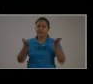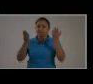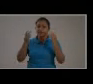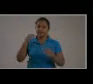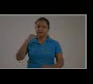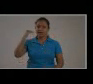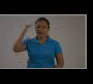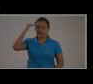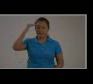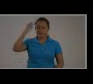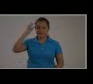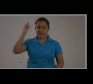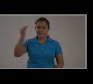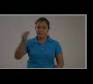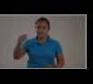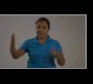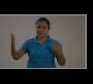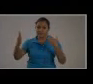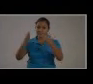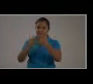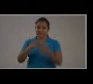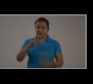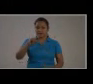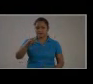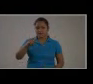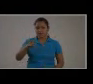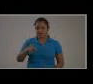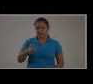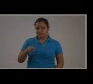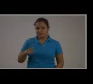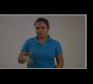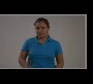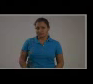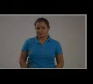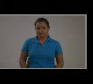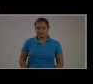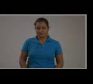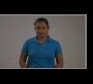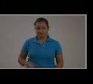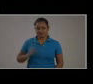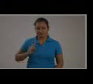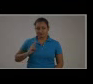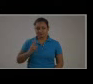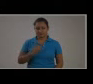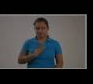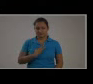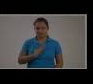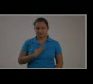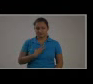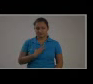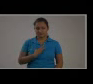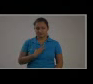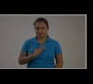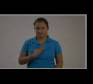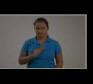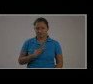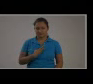cabeza, porque se acerca vuestra redención. Entonces, hermano, denle un aplauso fuerte al Señor.